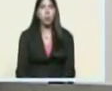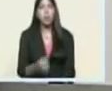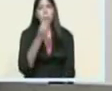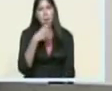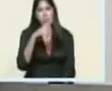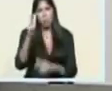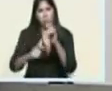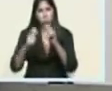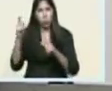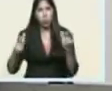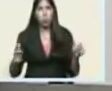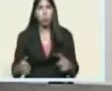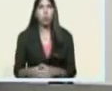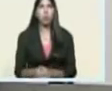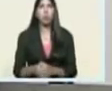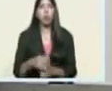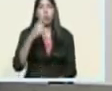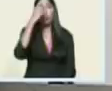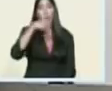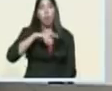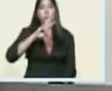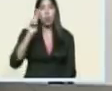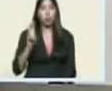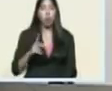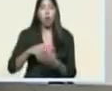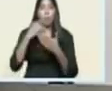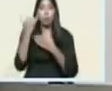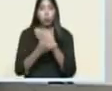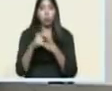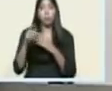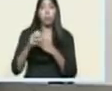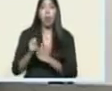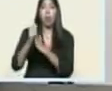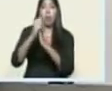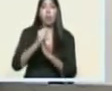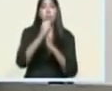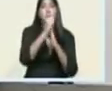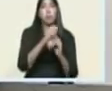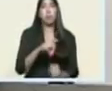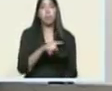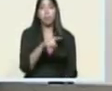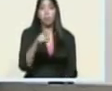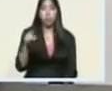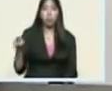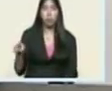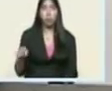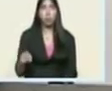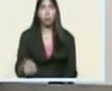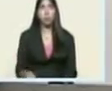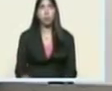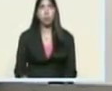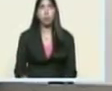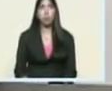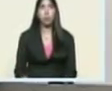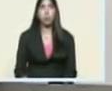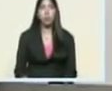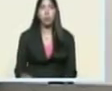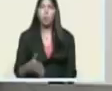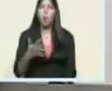gente del movimiento Somos Venezuela, los brigadistas. Vamos ahora rumbo, Elías,